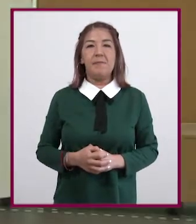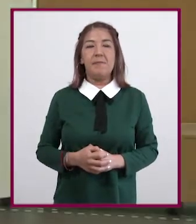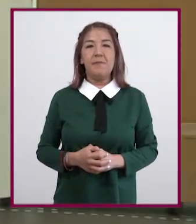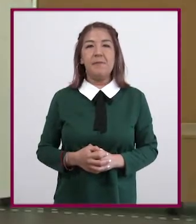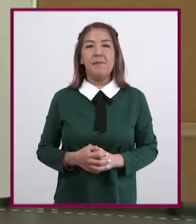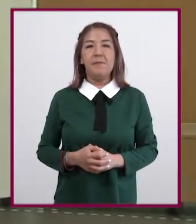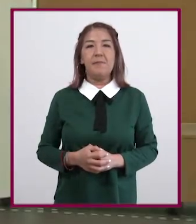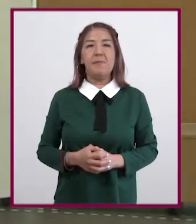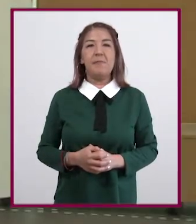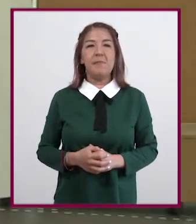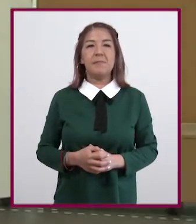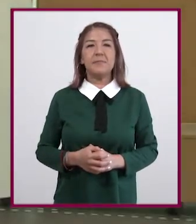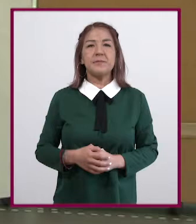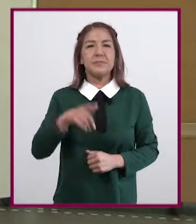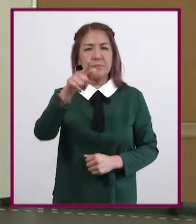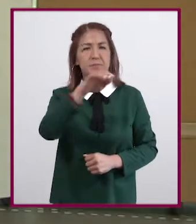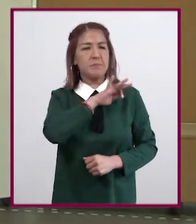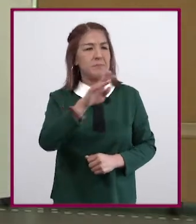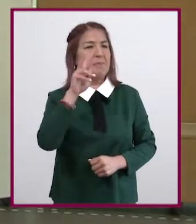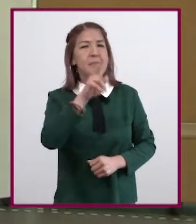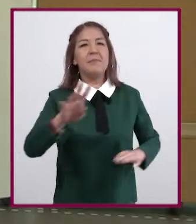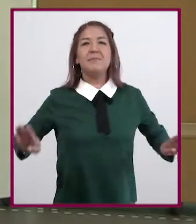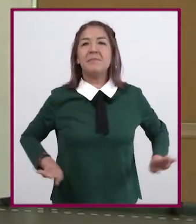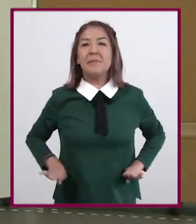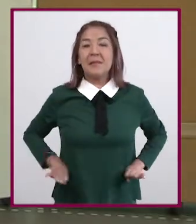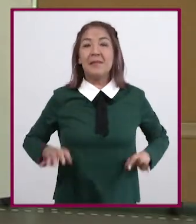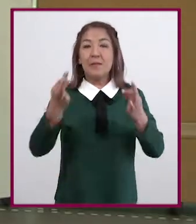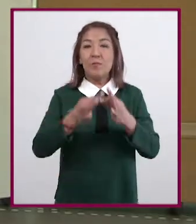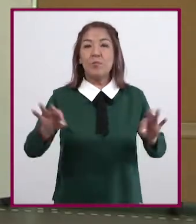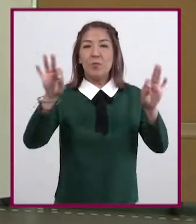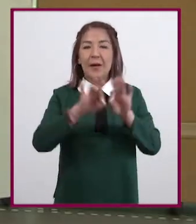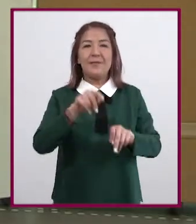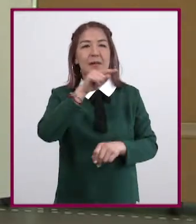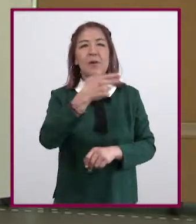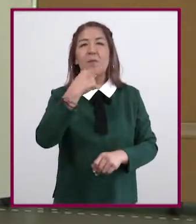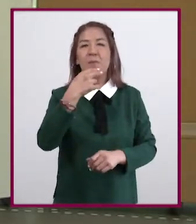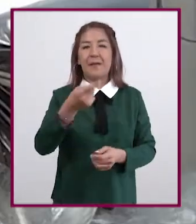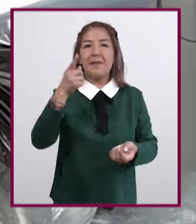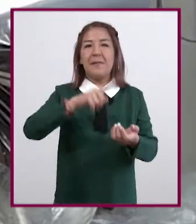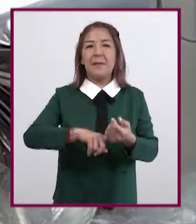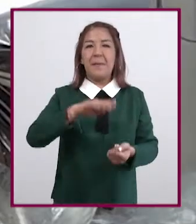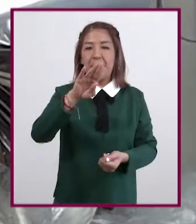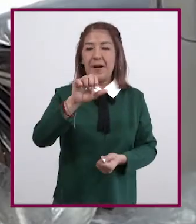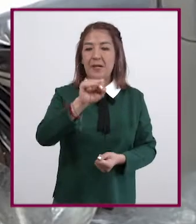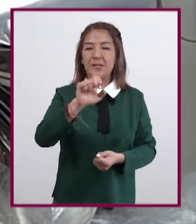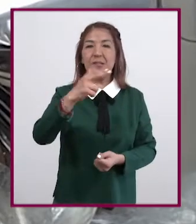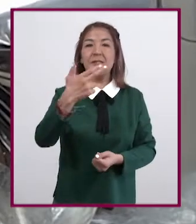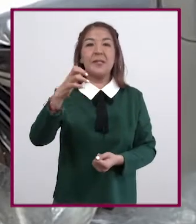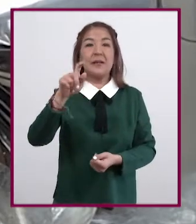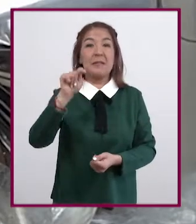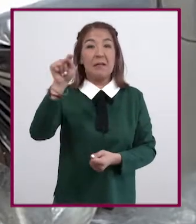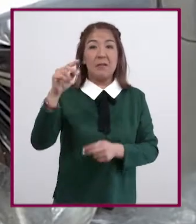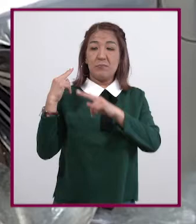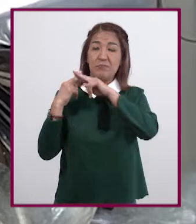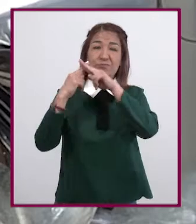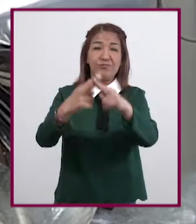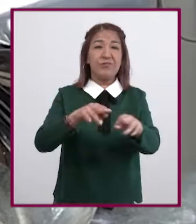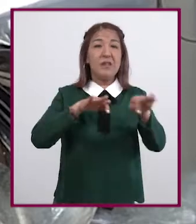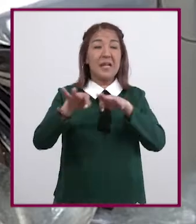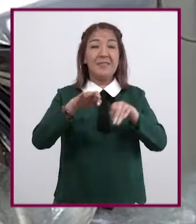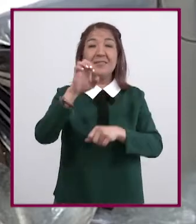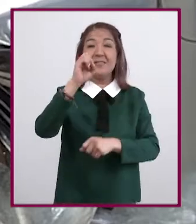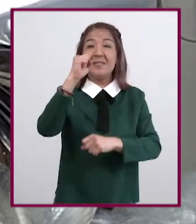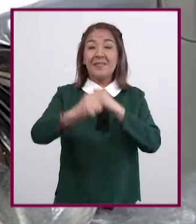Se puede ver las características fundamentales de la obra de Bachet. O sea, los hermanos Bachet trabajaron 60 años desarrollando